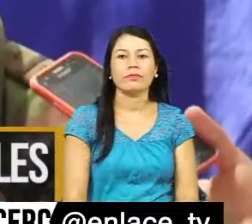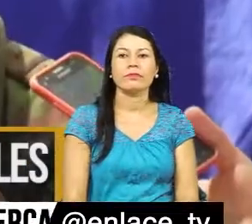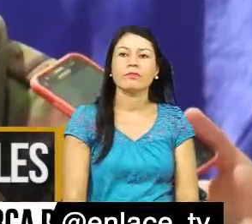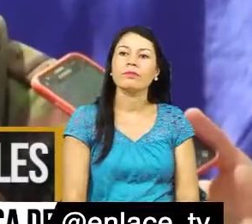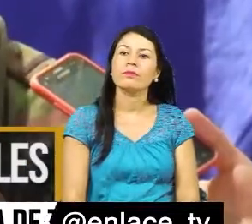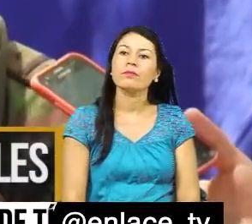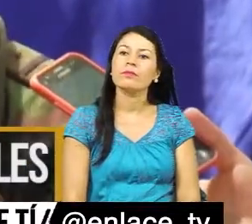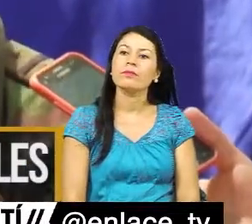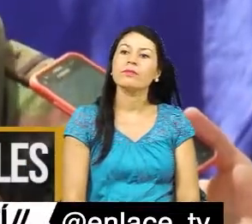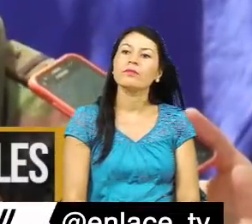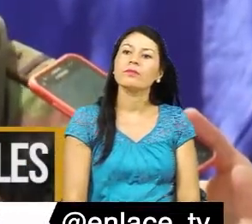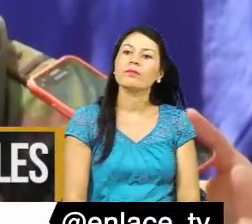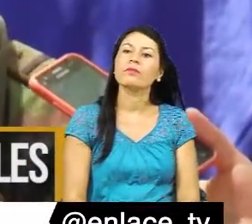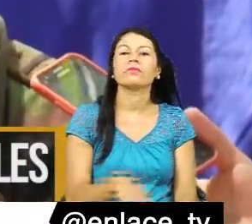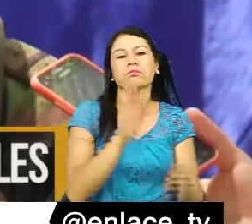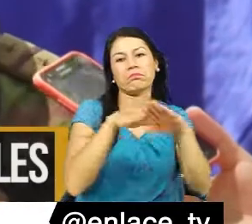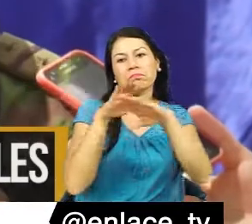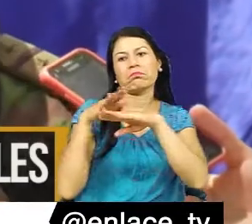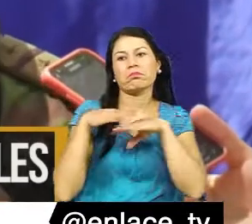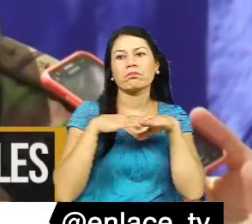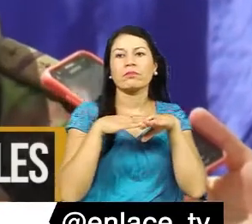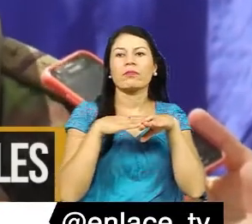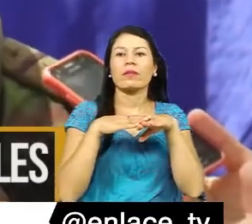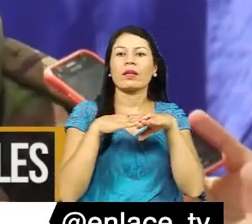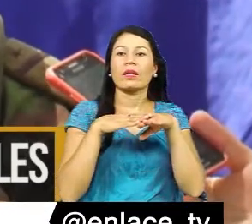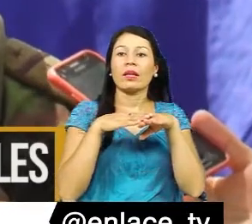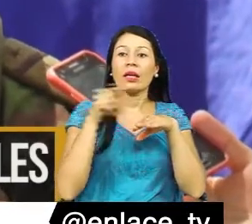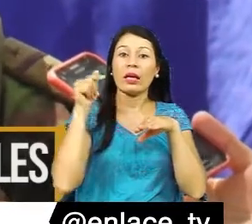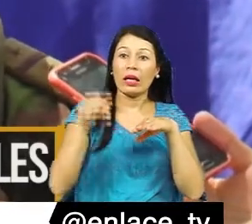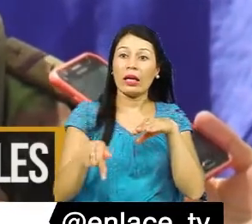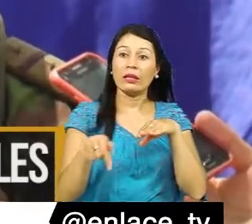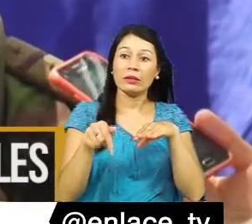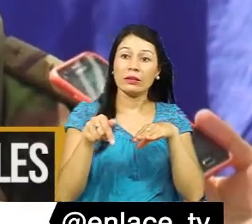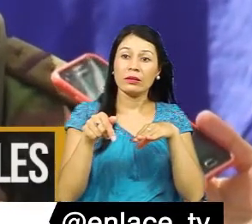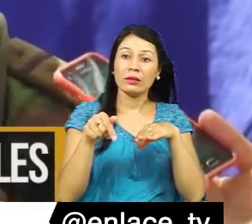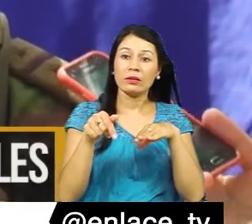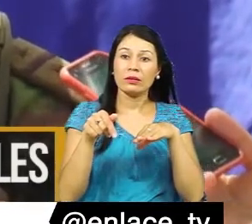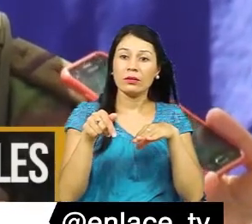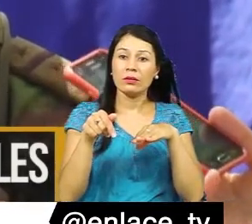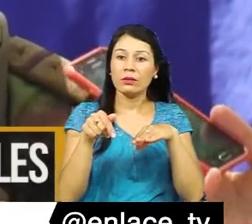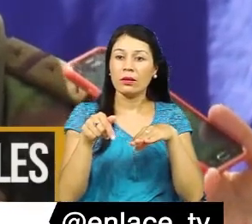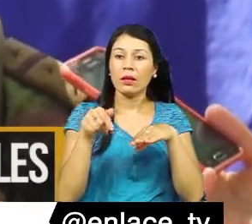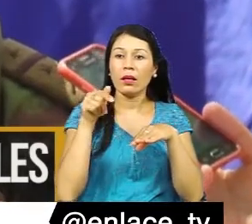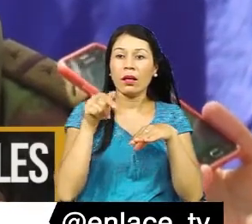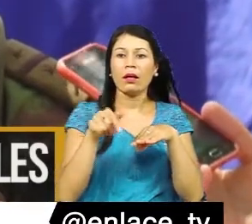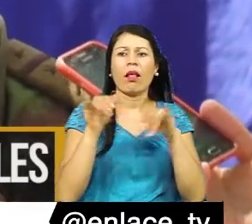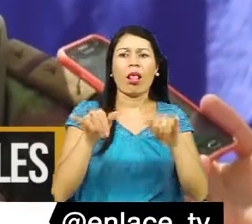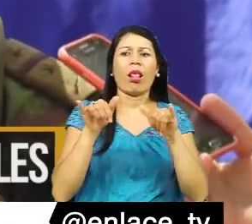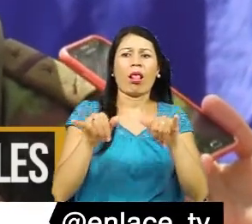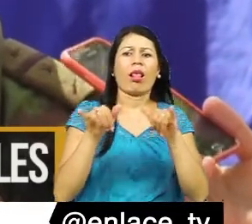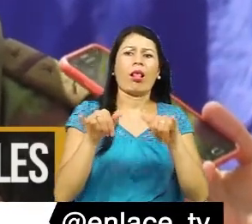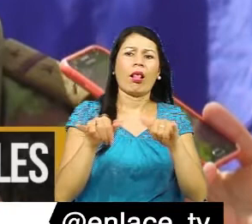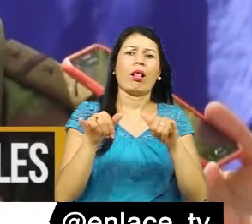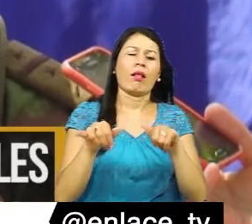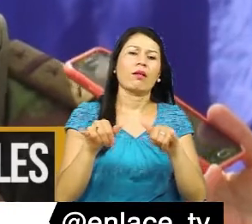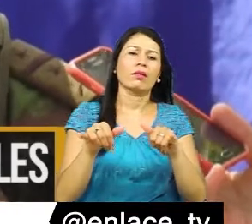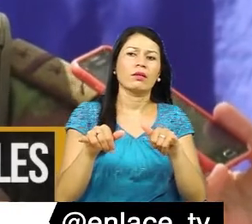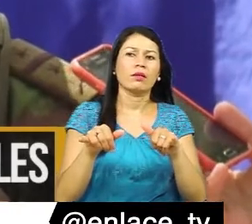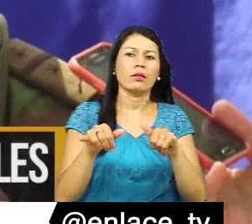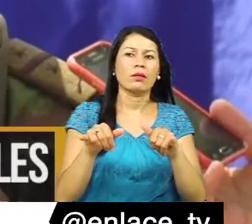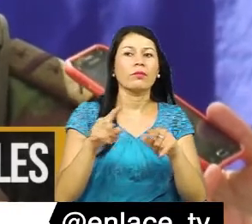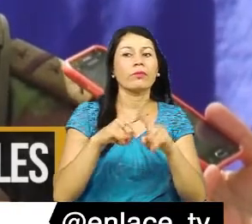podemos hablar de que es un evento histórico, o sea, que ya tiene cierta cantidad de tiempo de estar ahí, pero pues no deja de ser un